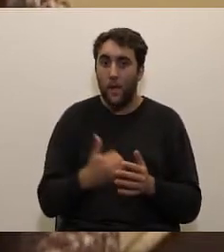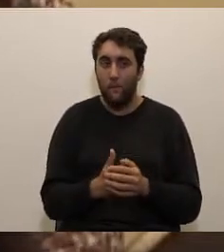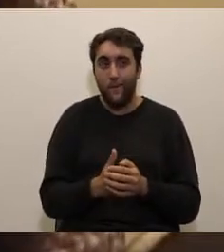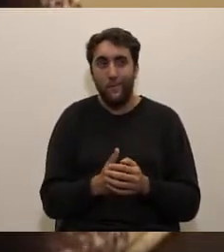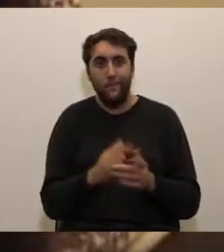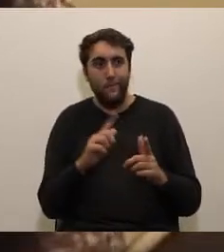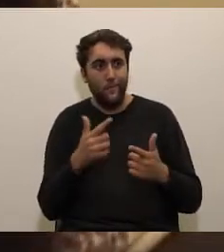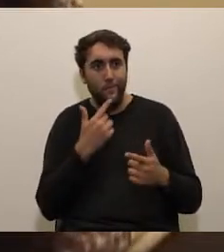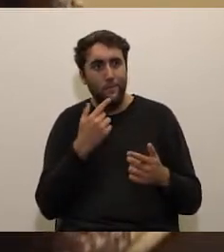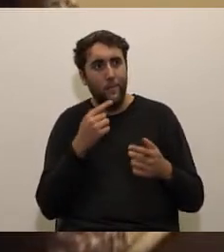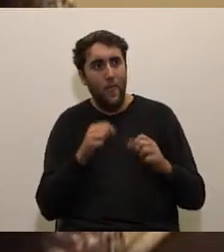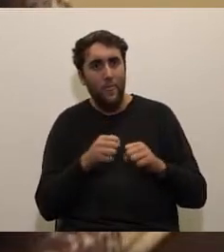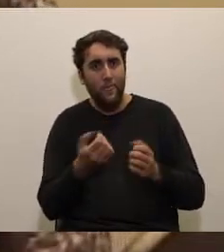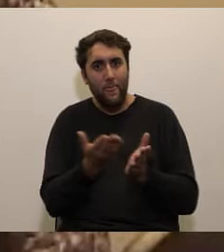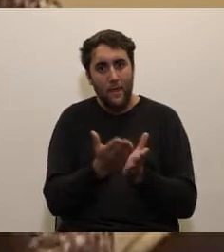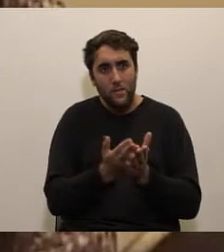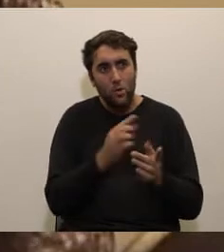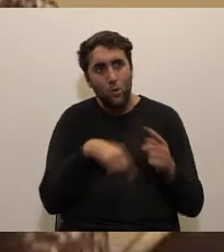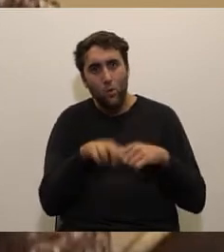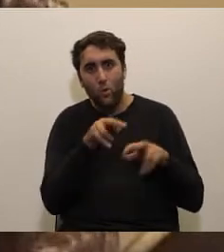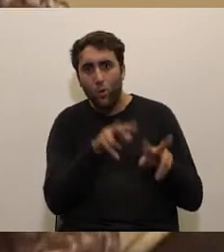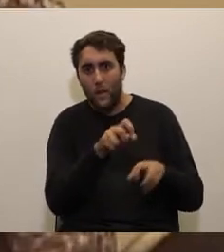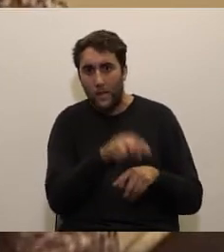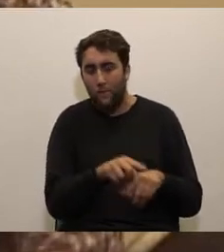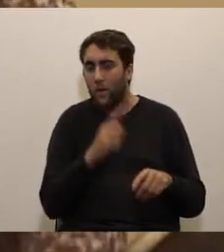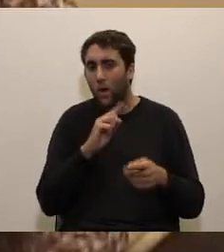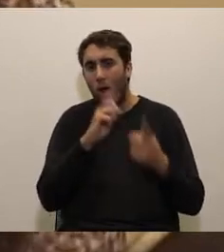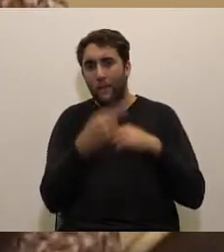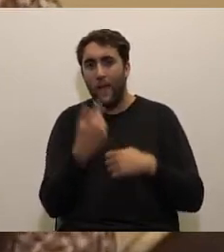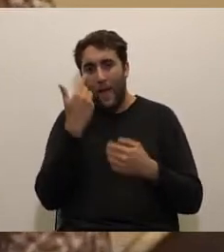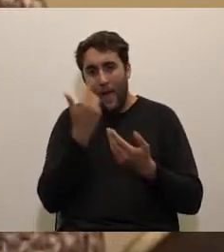de restringir a todos los derechos reservados, lo que hace es abrir